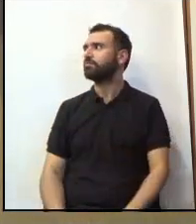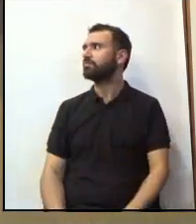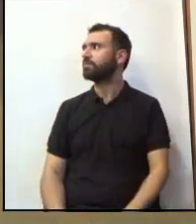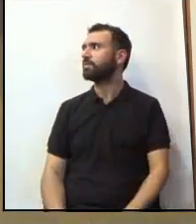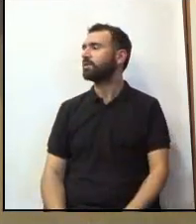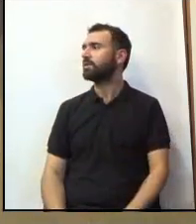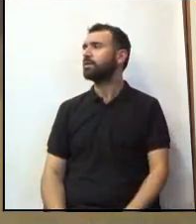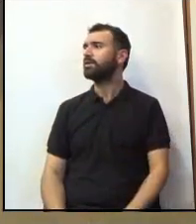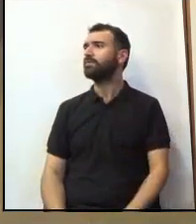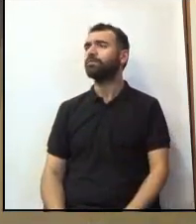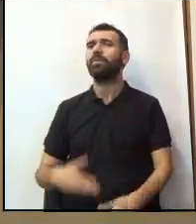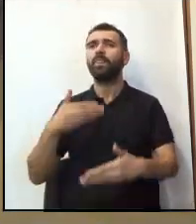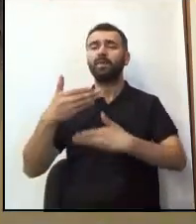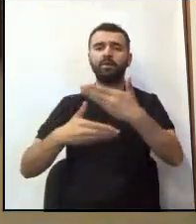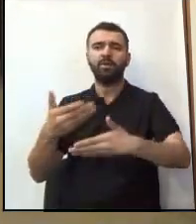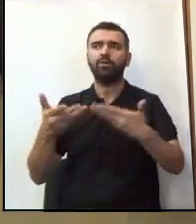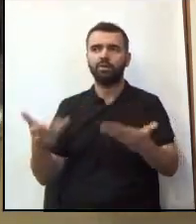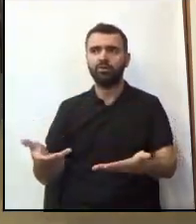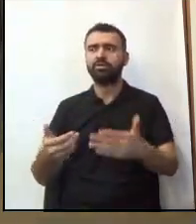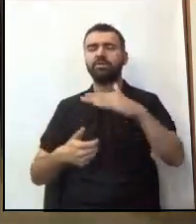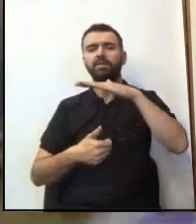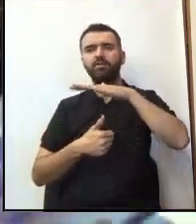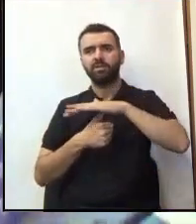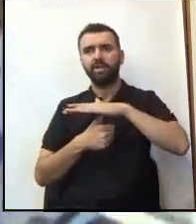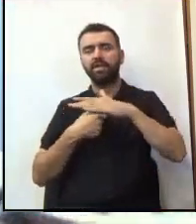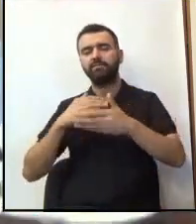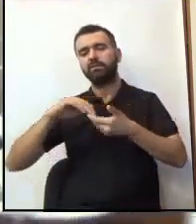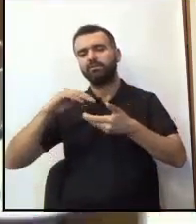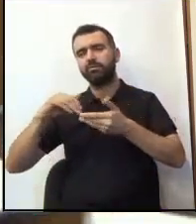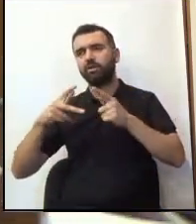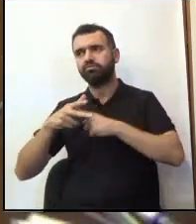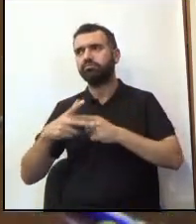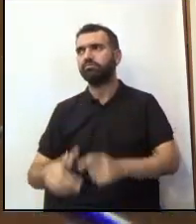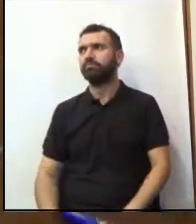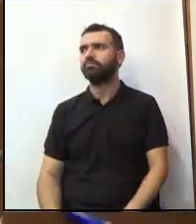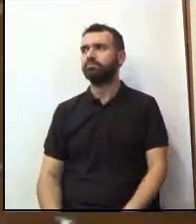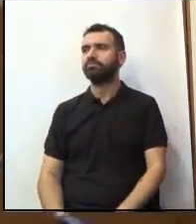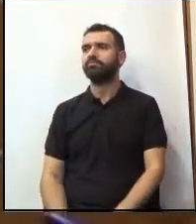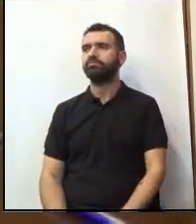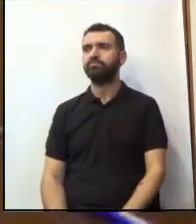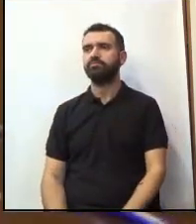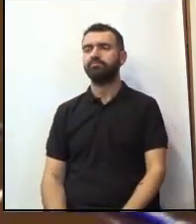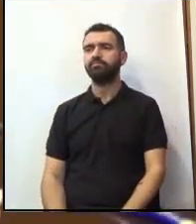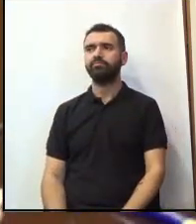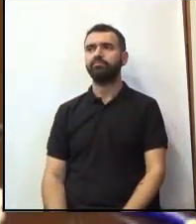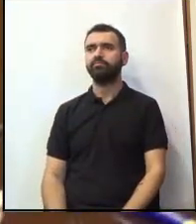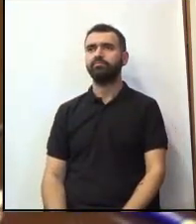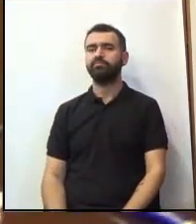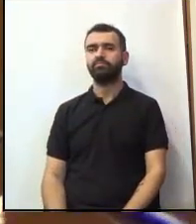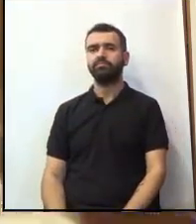Ya. Continuamos entonces, concejala. Adelante, disculpe la interrupción. No se preocupe,